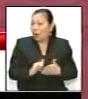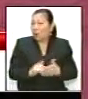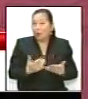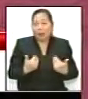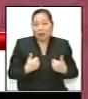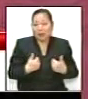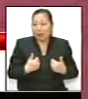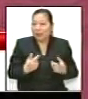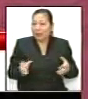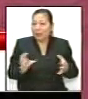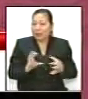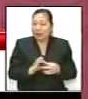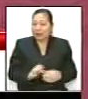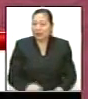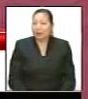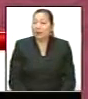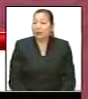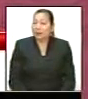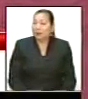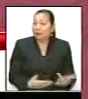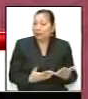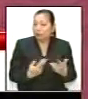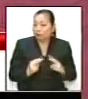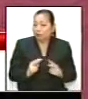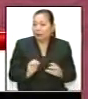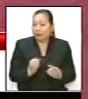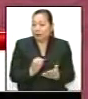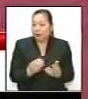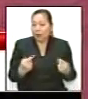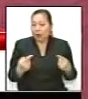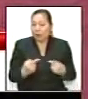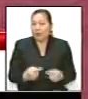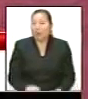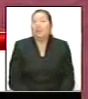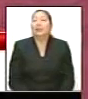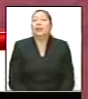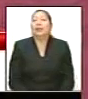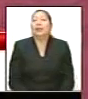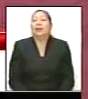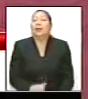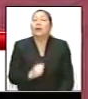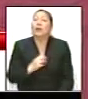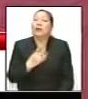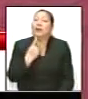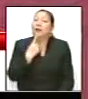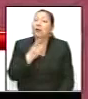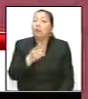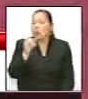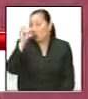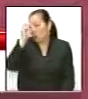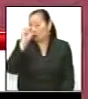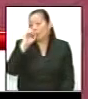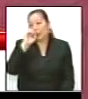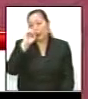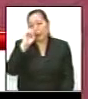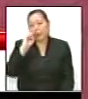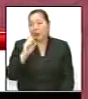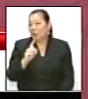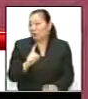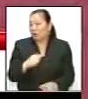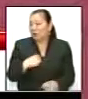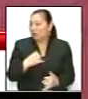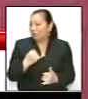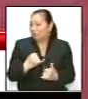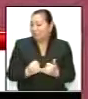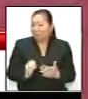tiene carácter vinculante, las obras siguen a pesar de las observaciones de Contraloría. Y quisiera también saber su opinión, porque no es cuestión de que yo